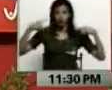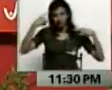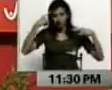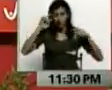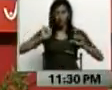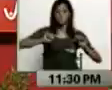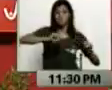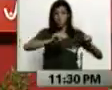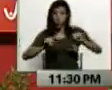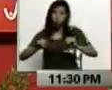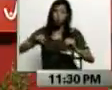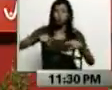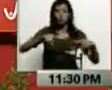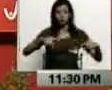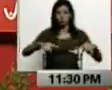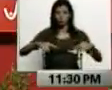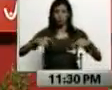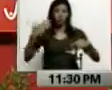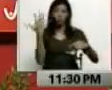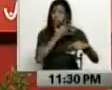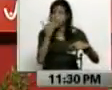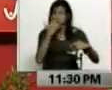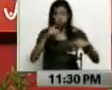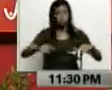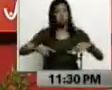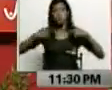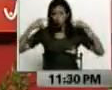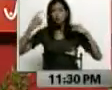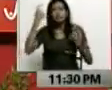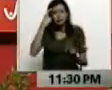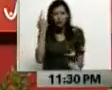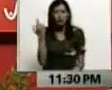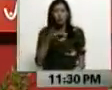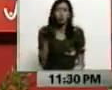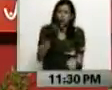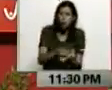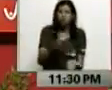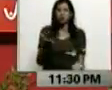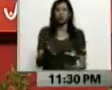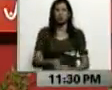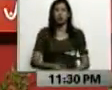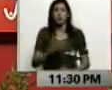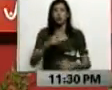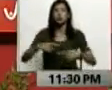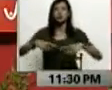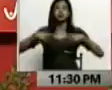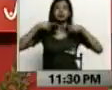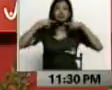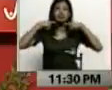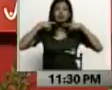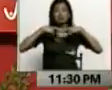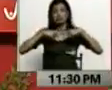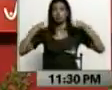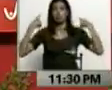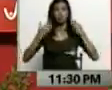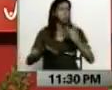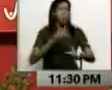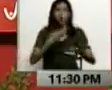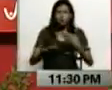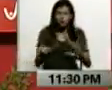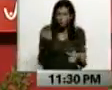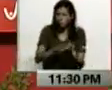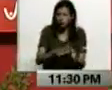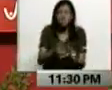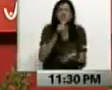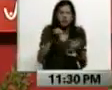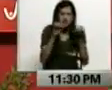que pase si pega se va a matar verdad si choca con con el cuello se va a matar hay que tener